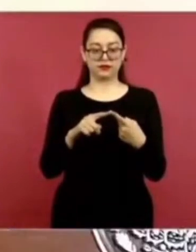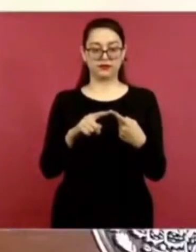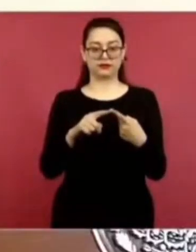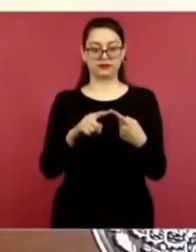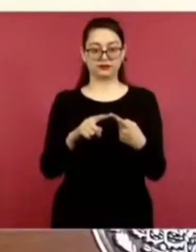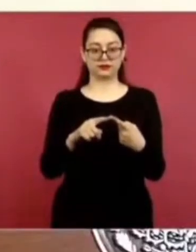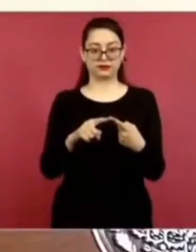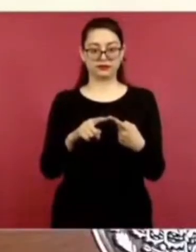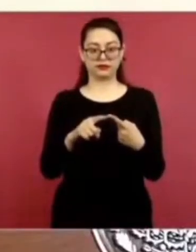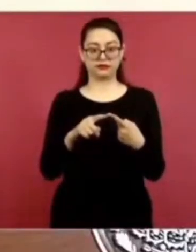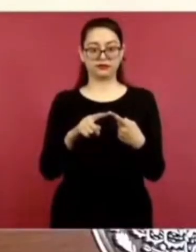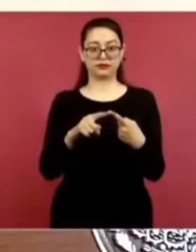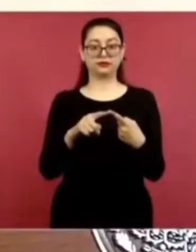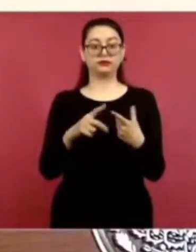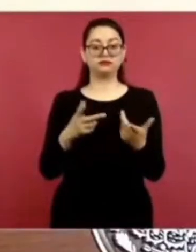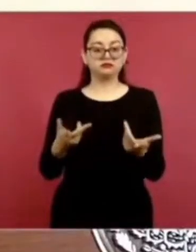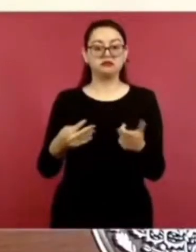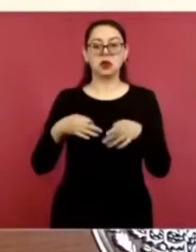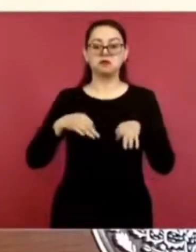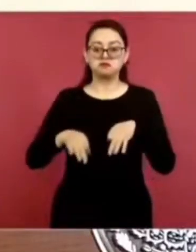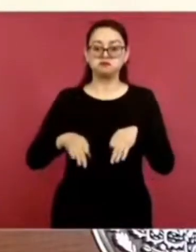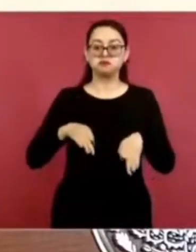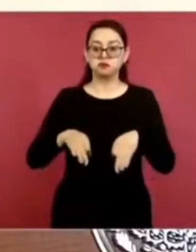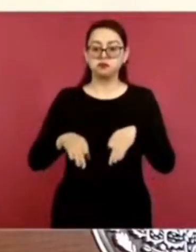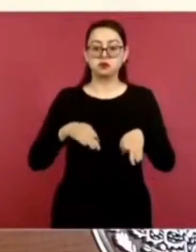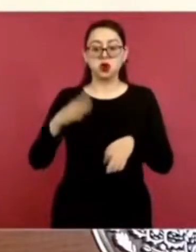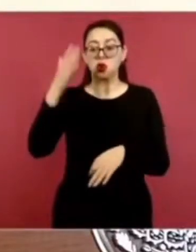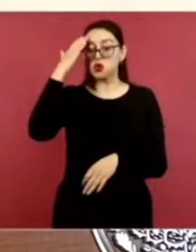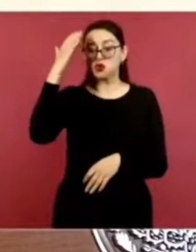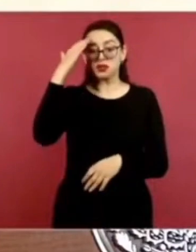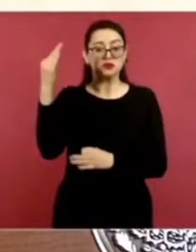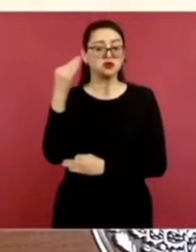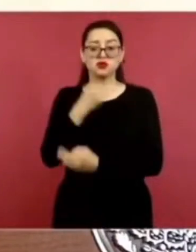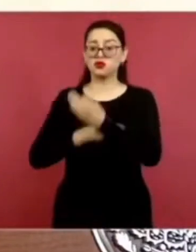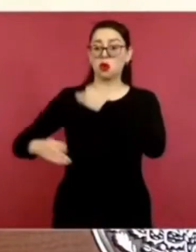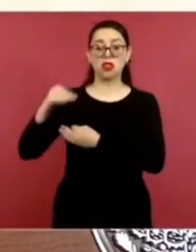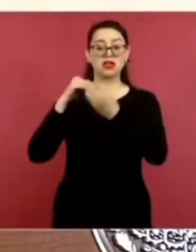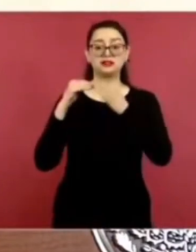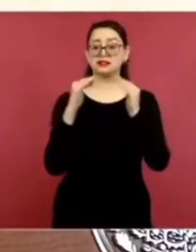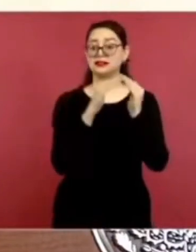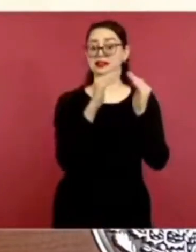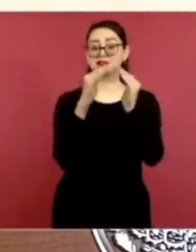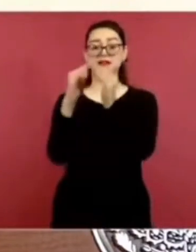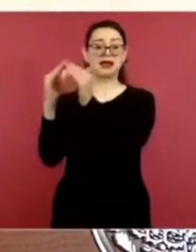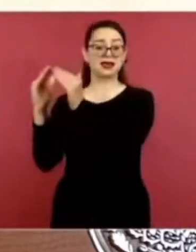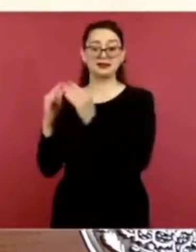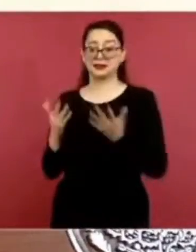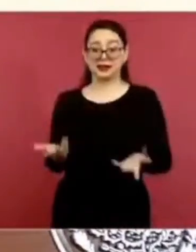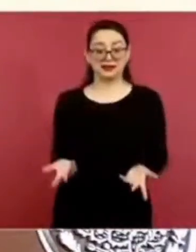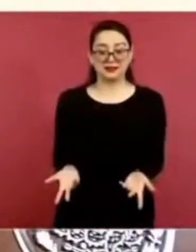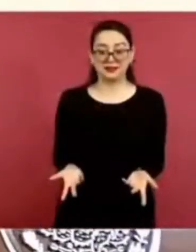desde que se inició el gobierno, casa por casa. Hay 35